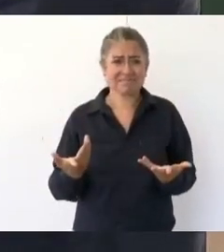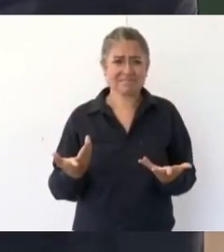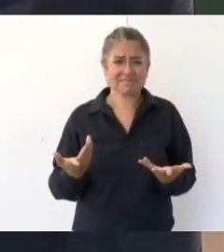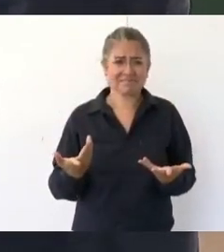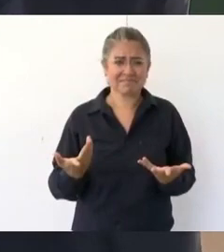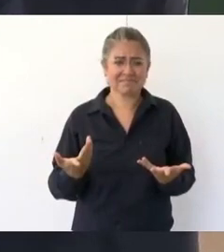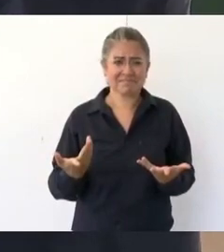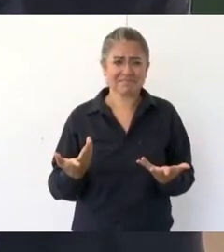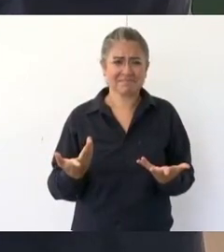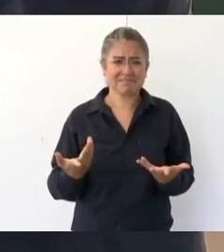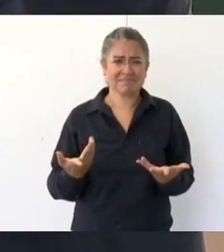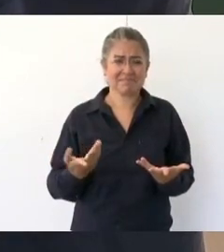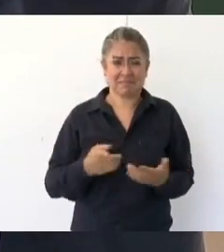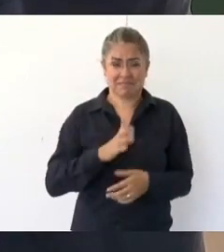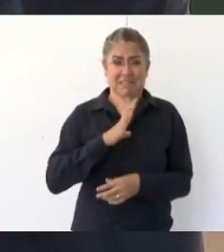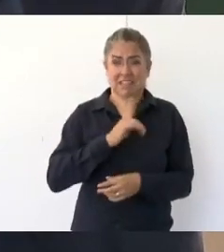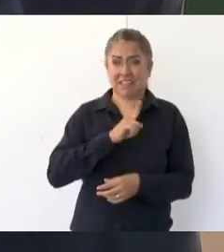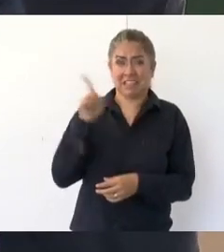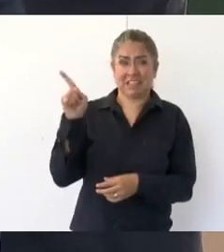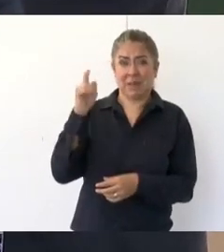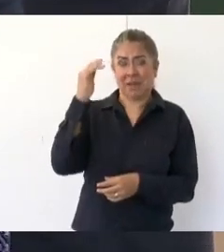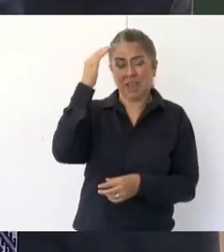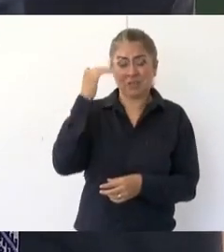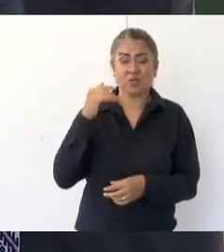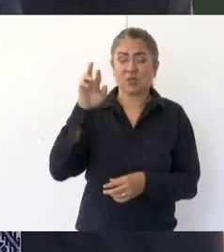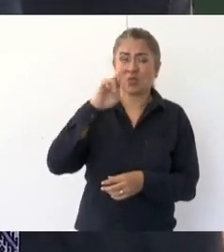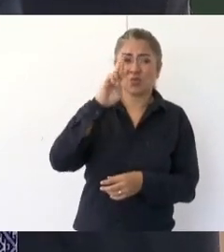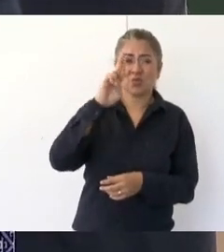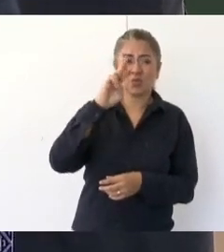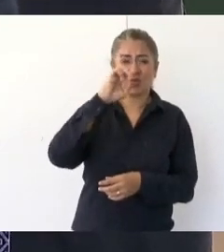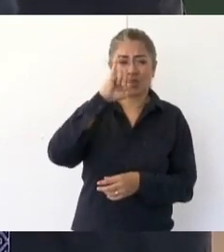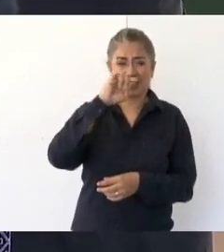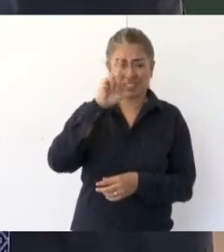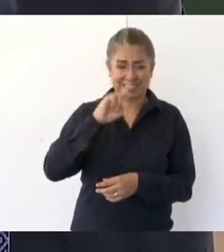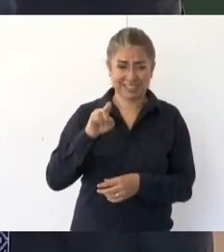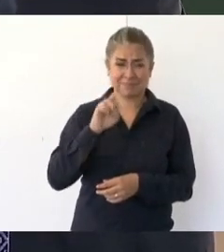¿Por qué Estación Ruiz? La importancia que tenían